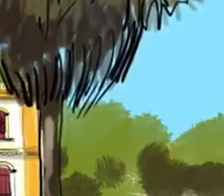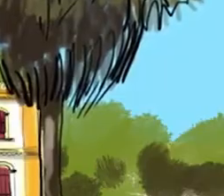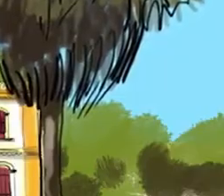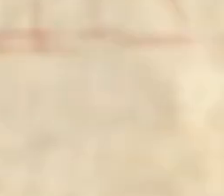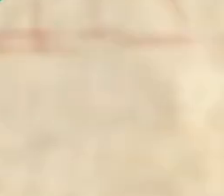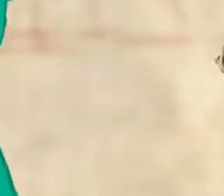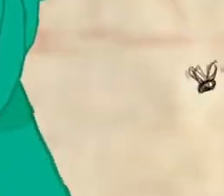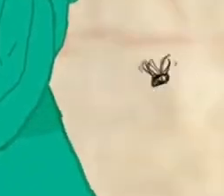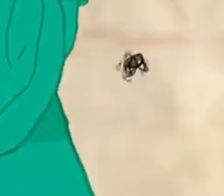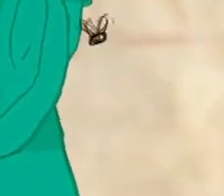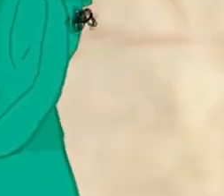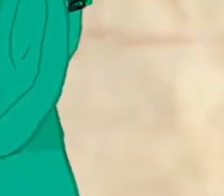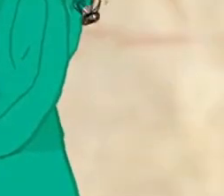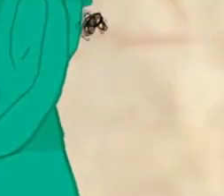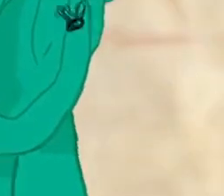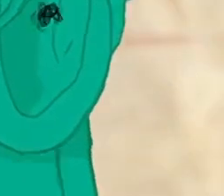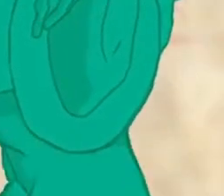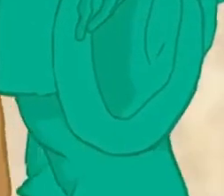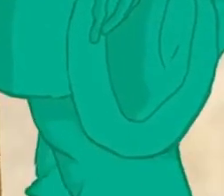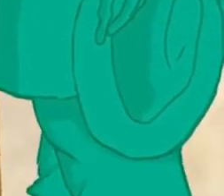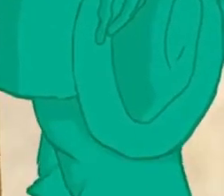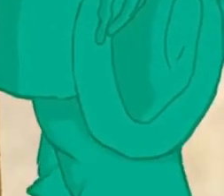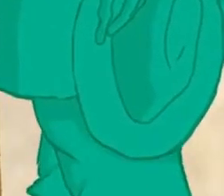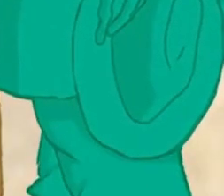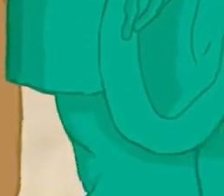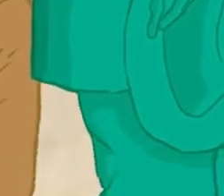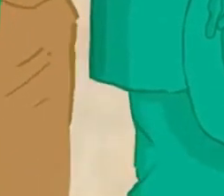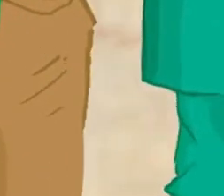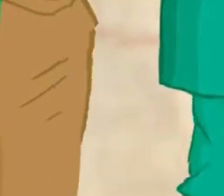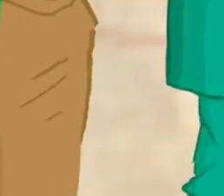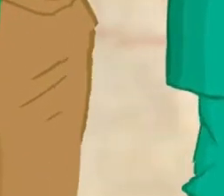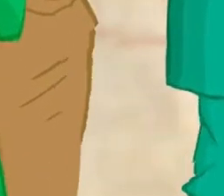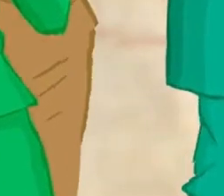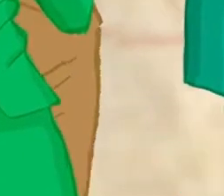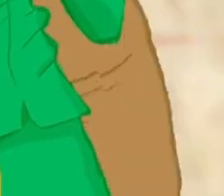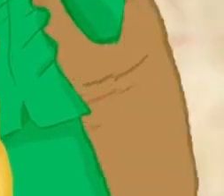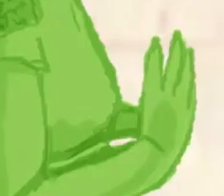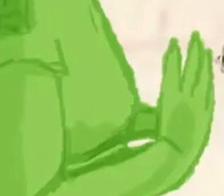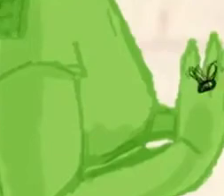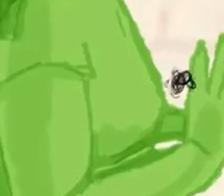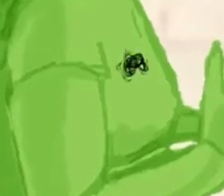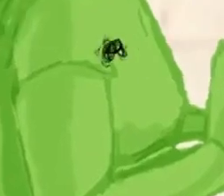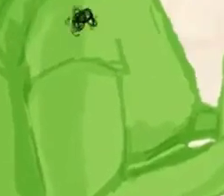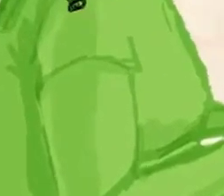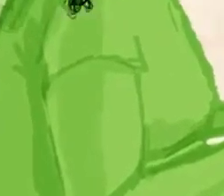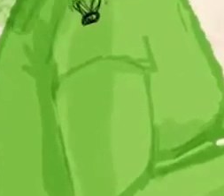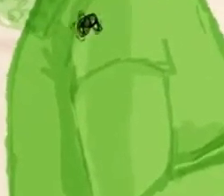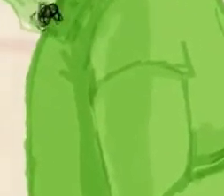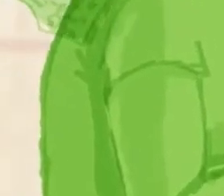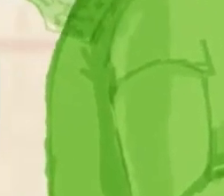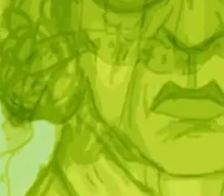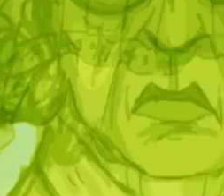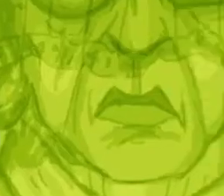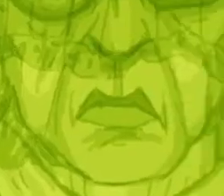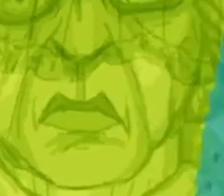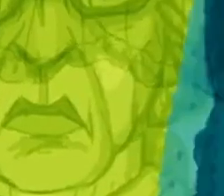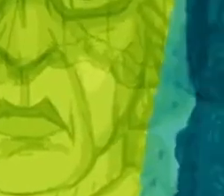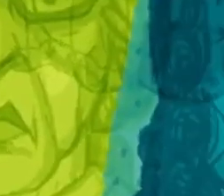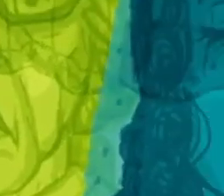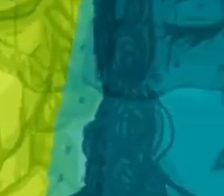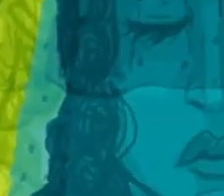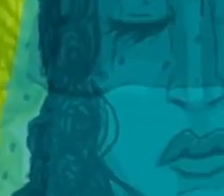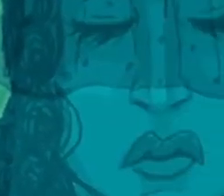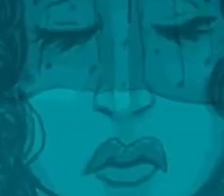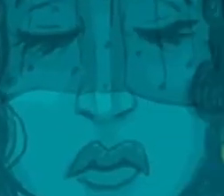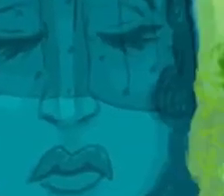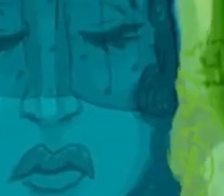los hombros porque no había funeraria como la que tenemos hoy. Y llegando al cementerio, pues unos